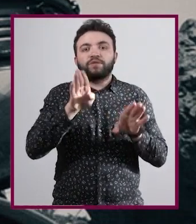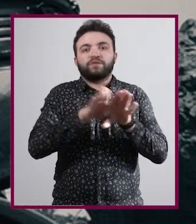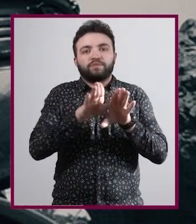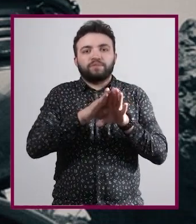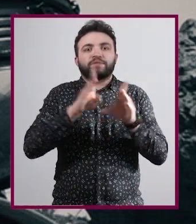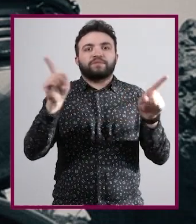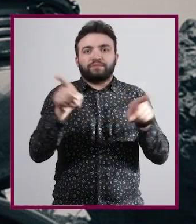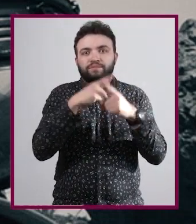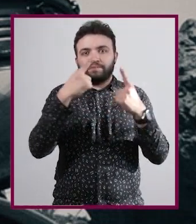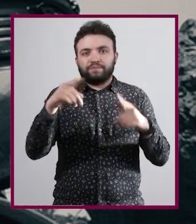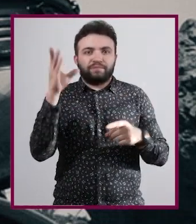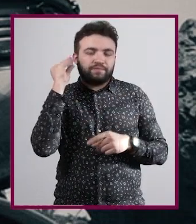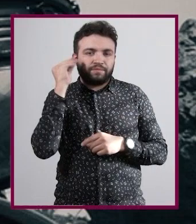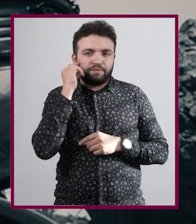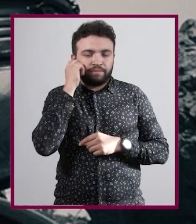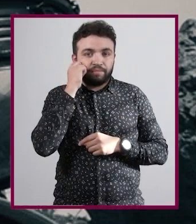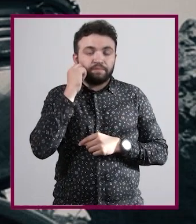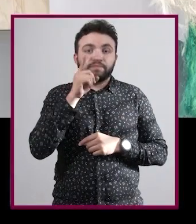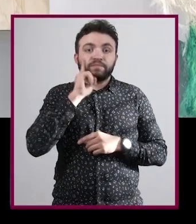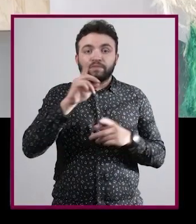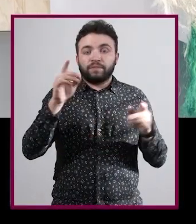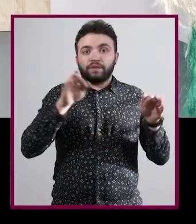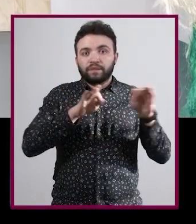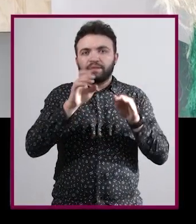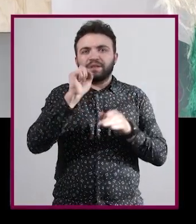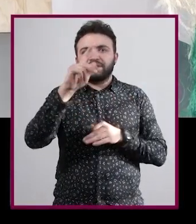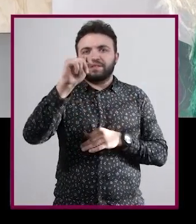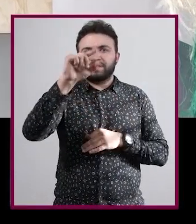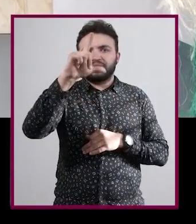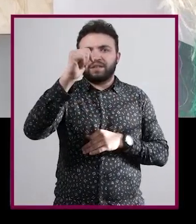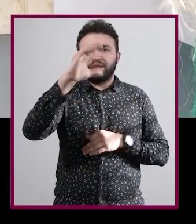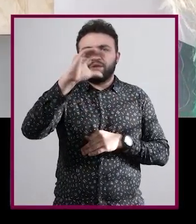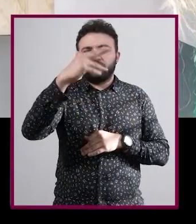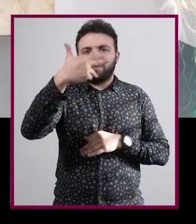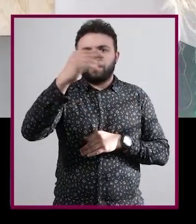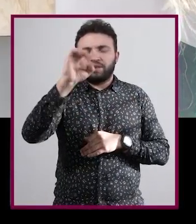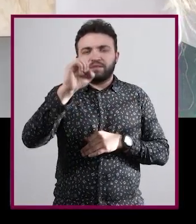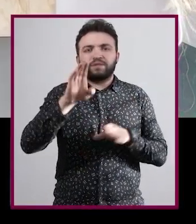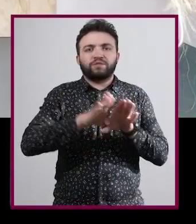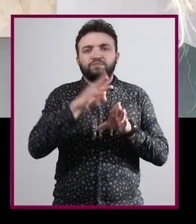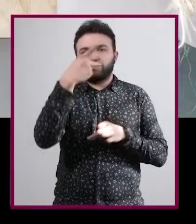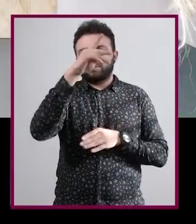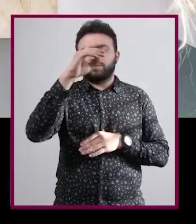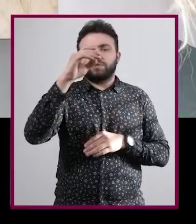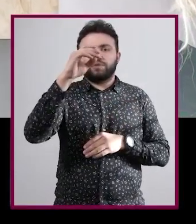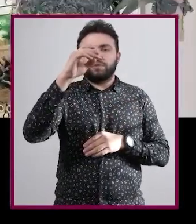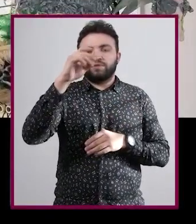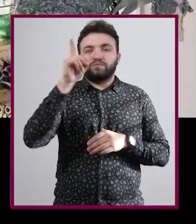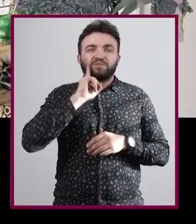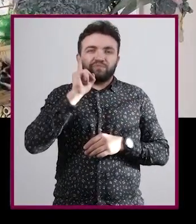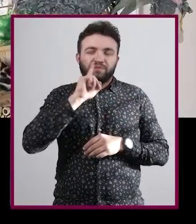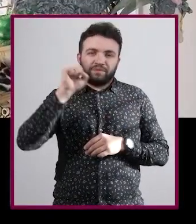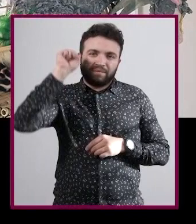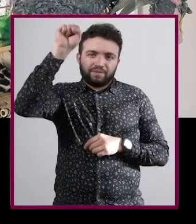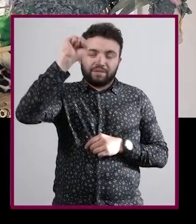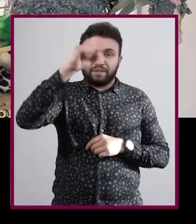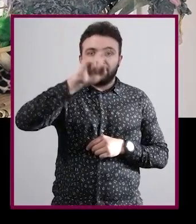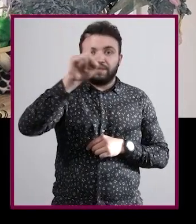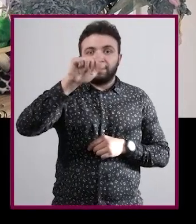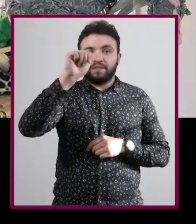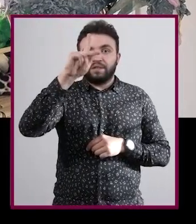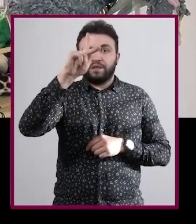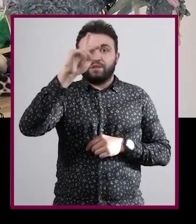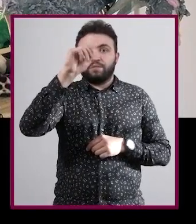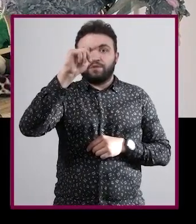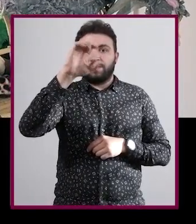Resiliencia Tlacuache. Es un trabajo basado en las entrevistas que realizó a una activista zapoteca que defendió su territorio que se veía amenazado